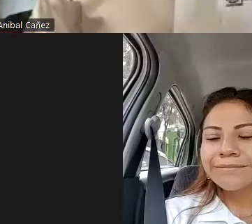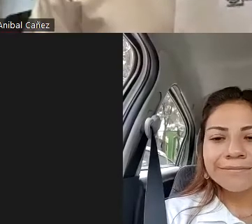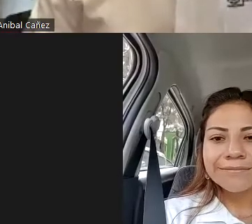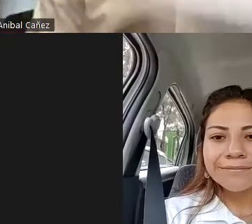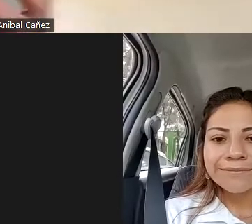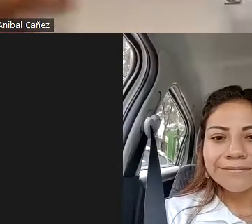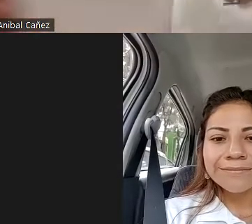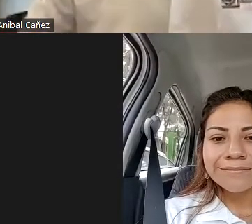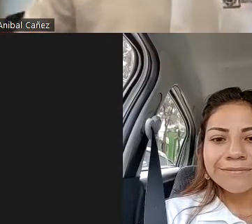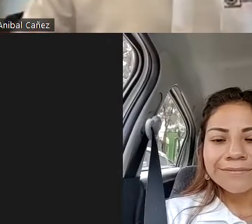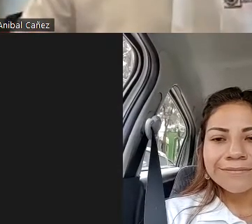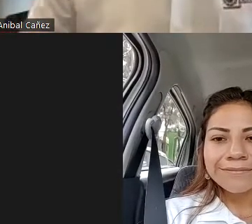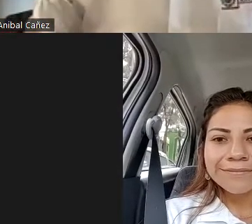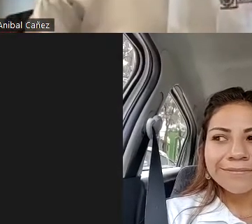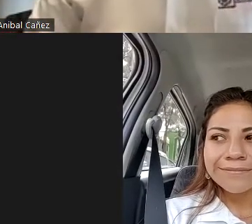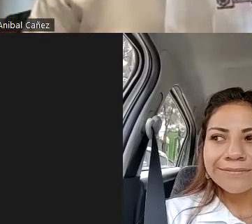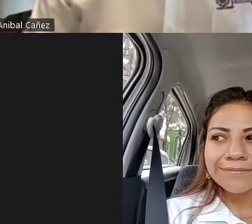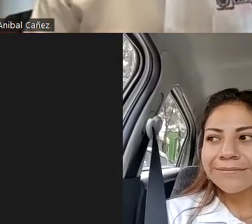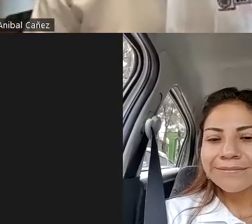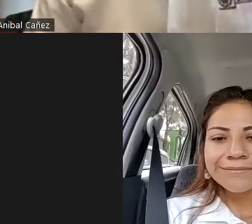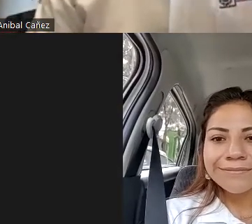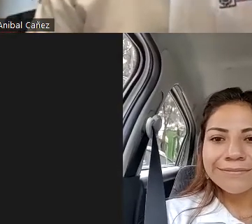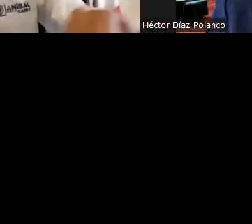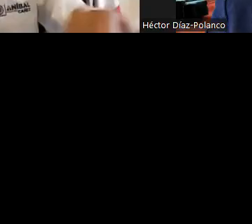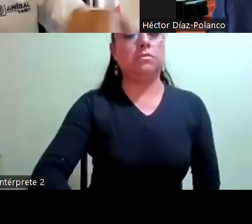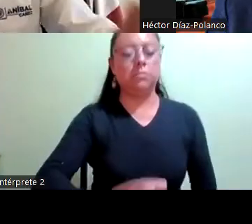Tres, dos, están al aire.